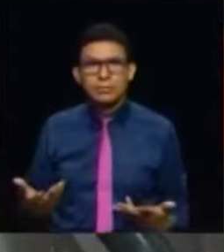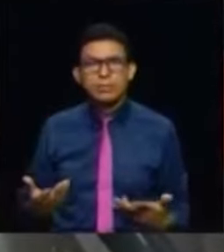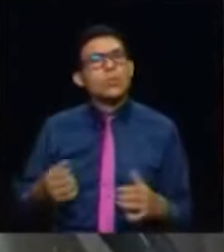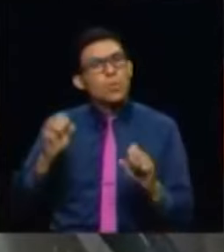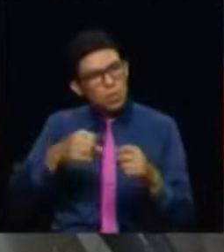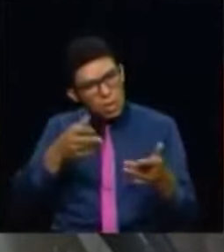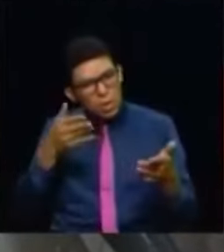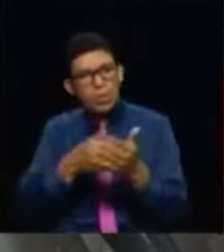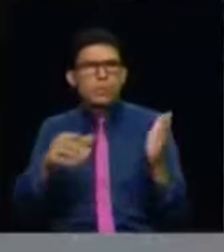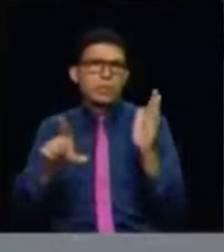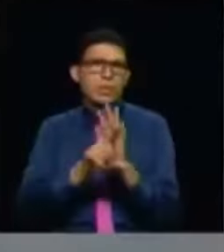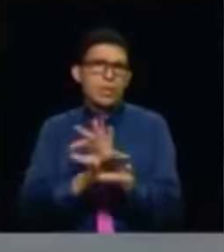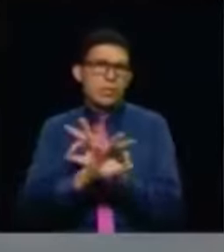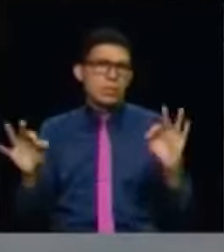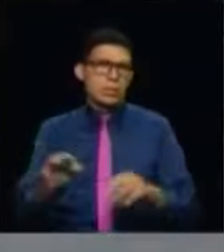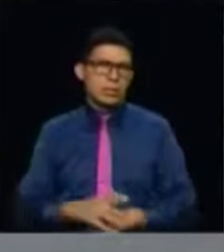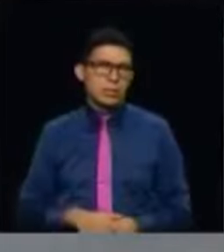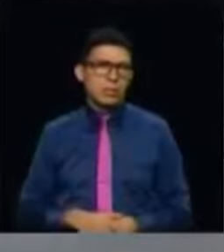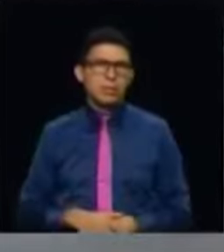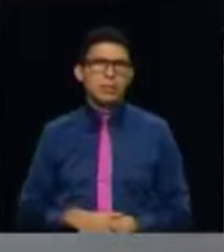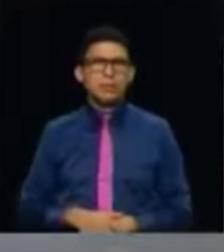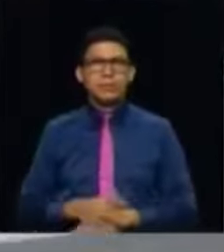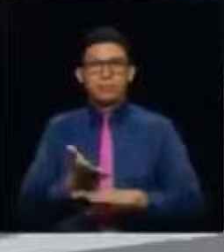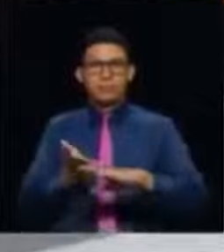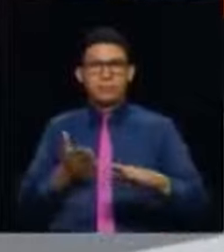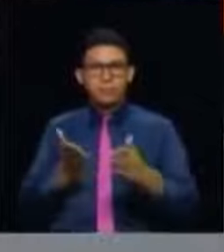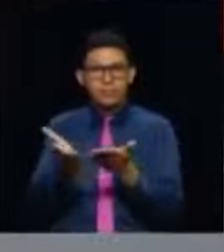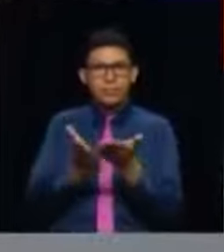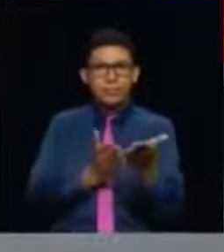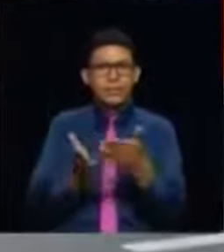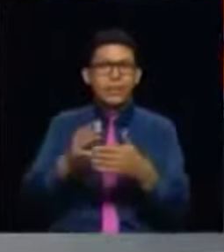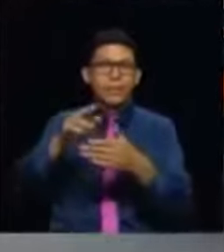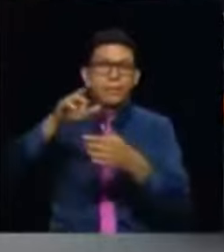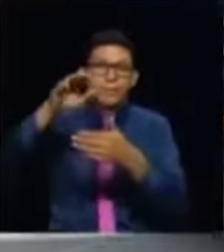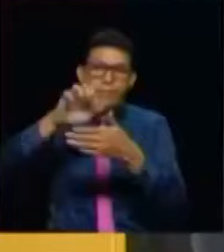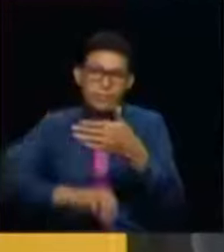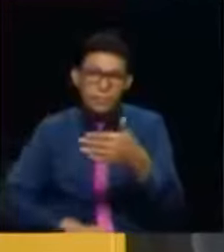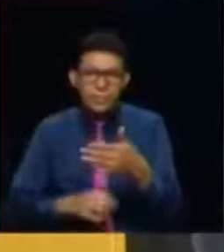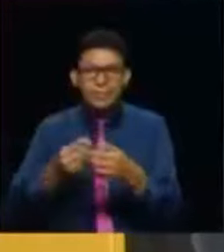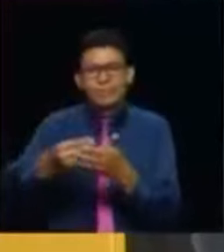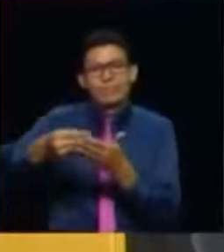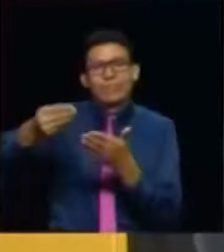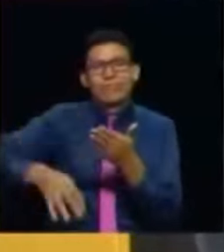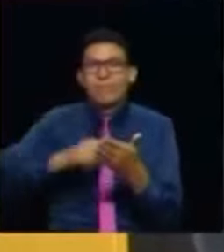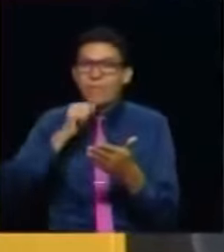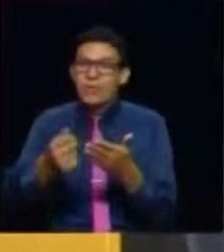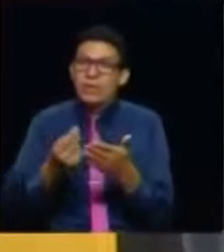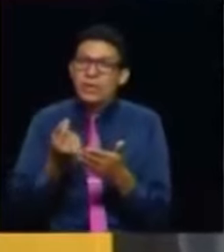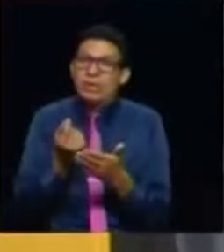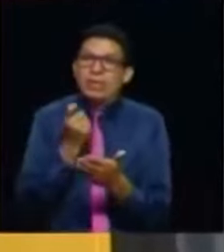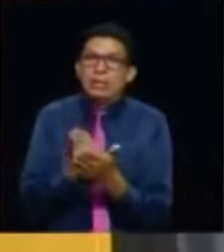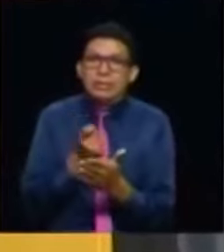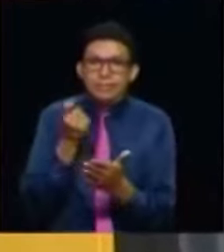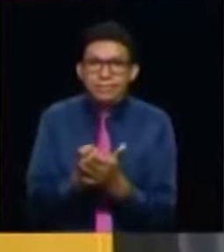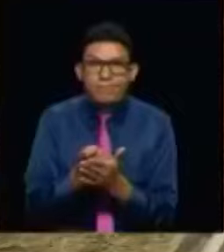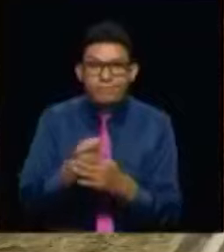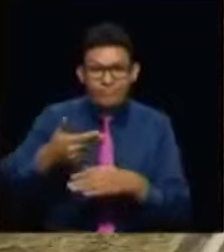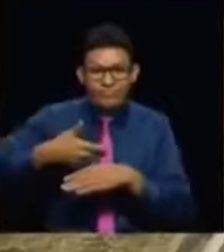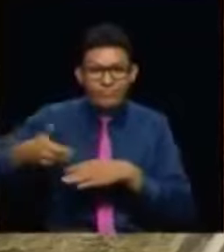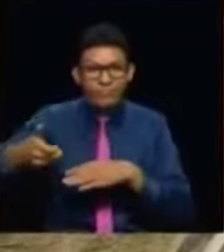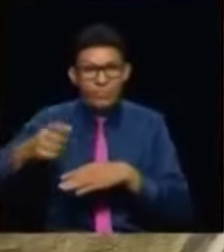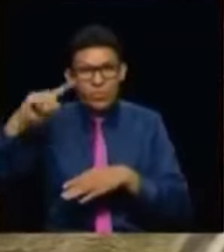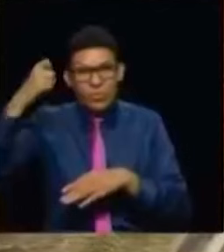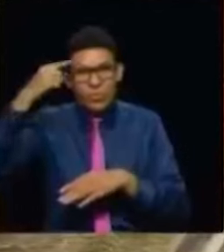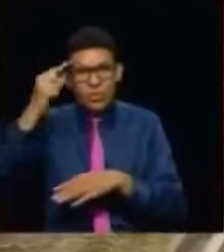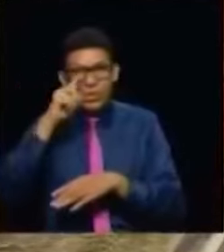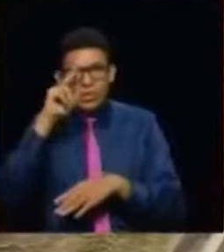combatir la ilegalidad. La demanda en los servicios se reduce y los costos se incrementan con los meses, por lo que aseguran que las exigencias al gobierno